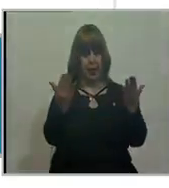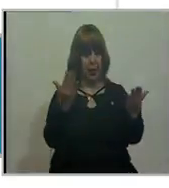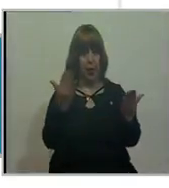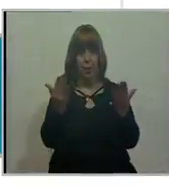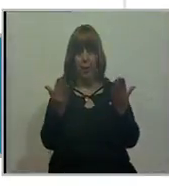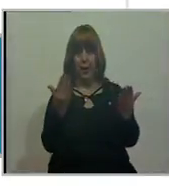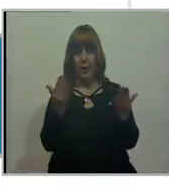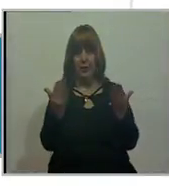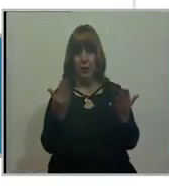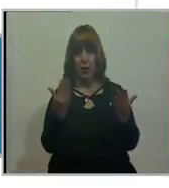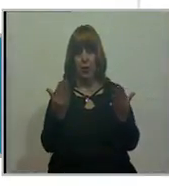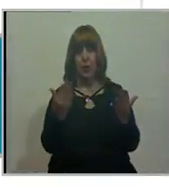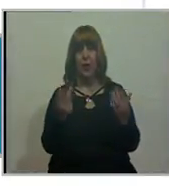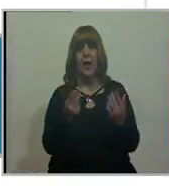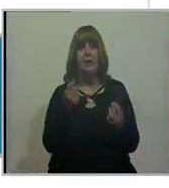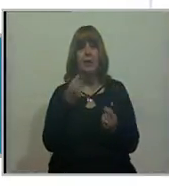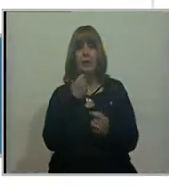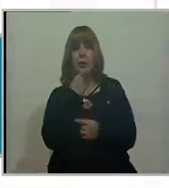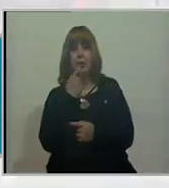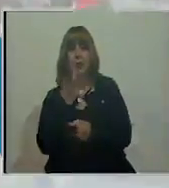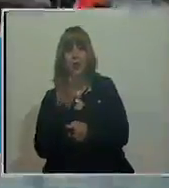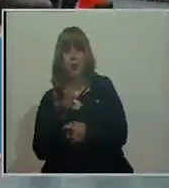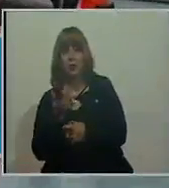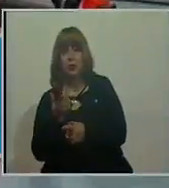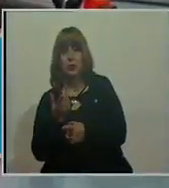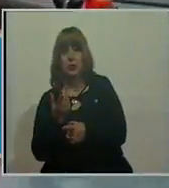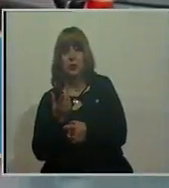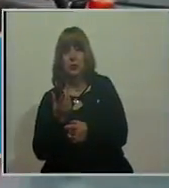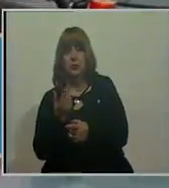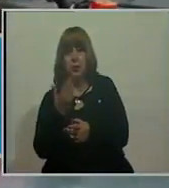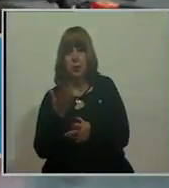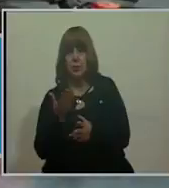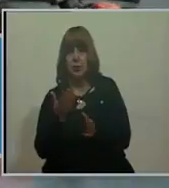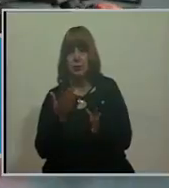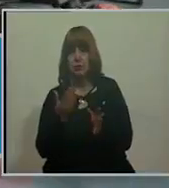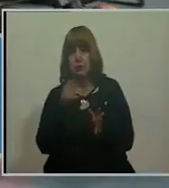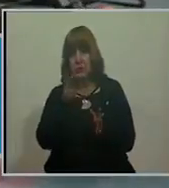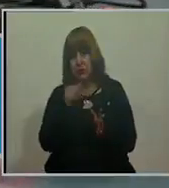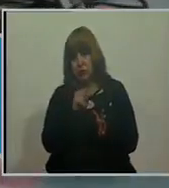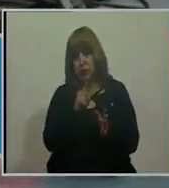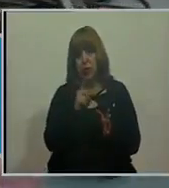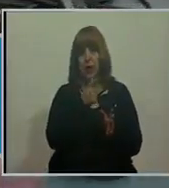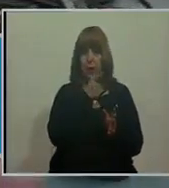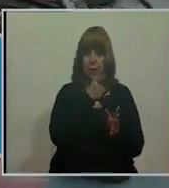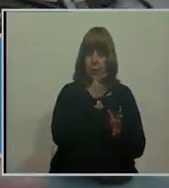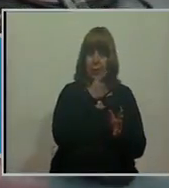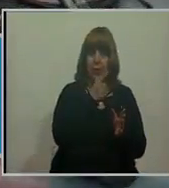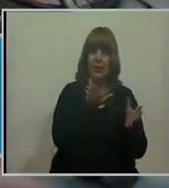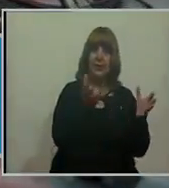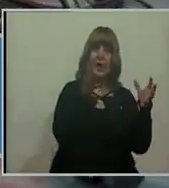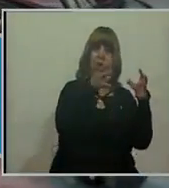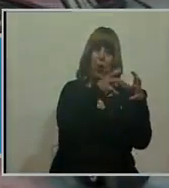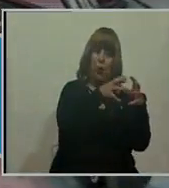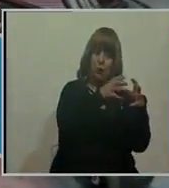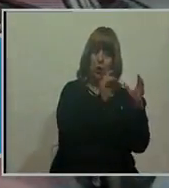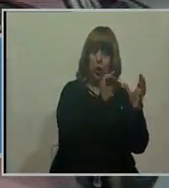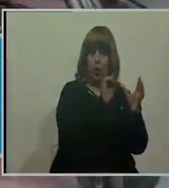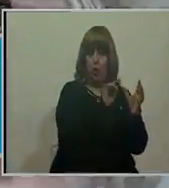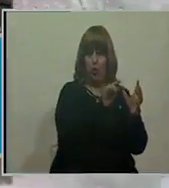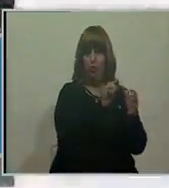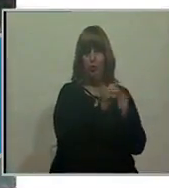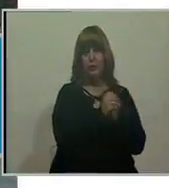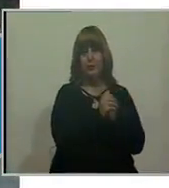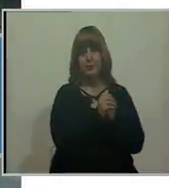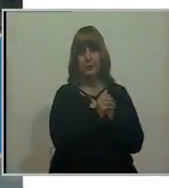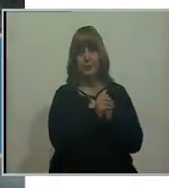argumente. ¿Qué responderías vos a esta pregunta? No, yo no sigue ese lazo. Listo. Ahí está. Si la respuesta está implícita en la pregunta. No. ¿Cuál es la respuesta? Punto. ¿Esa?